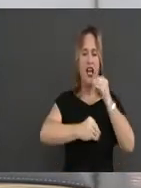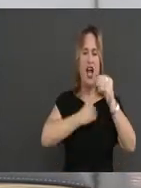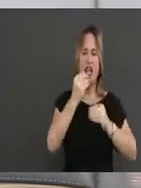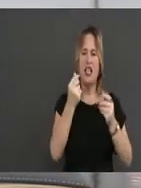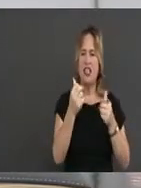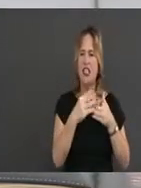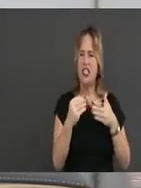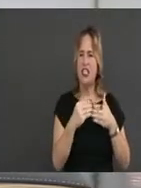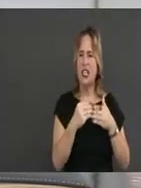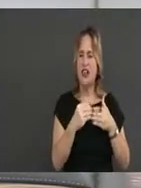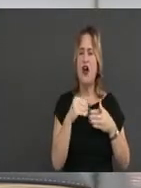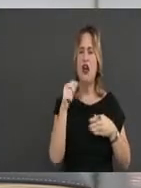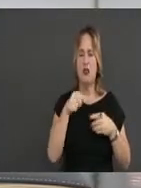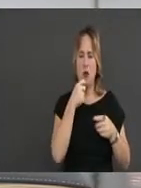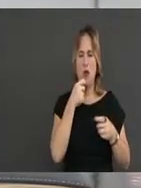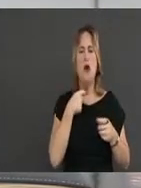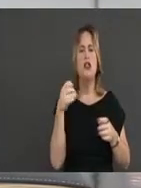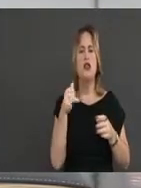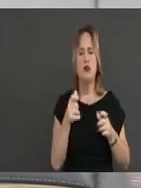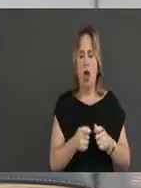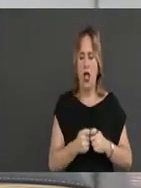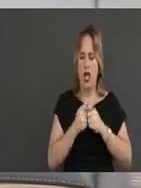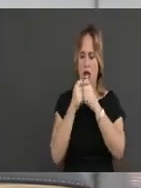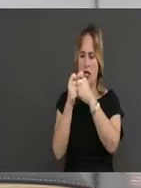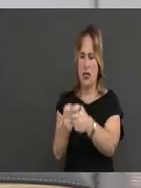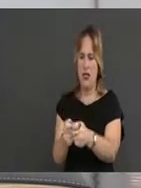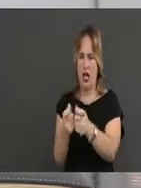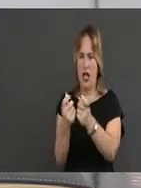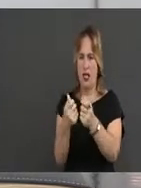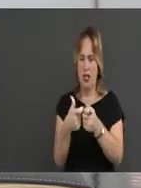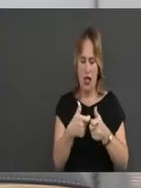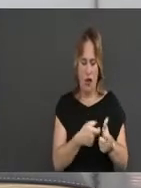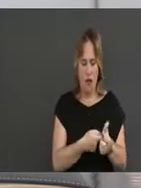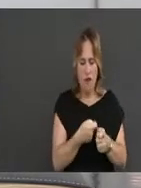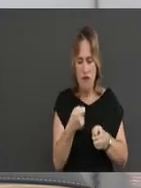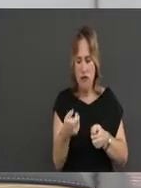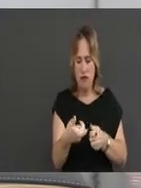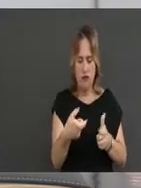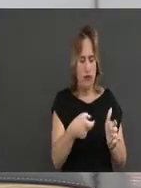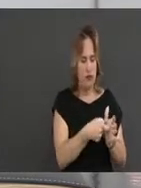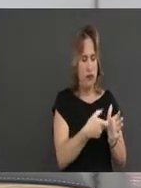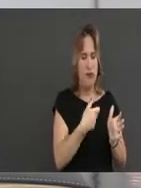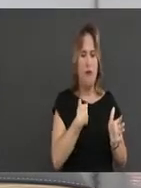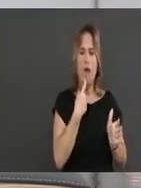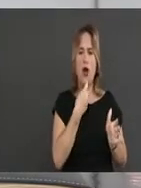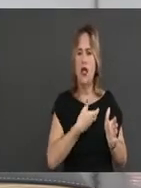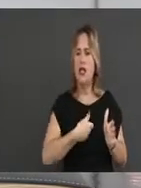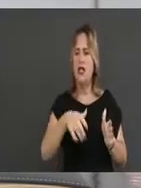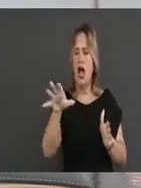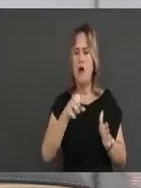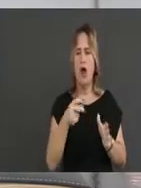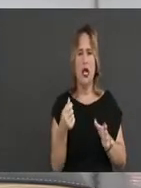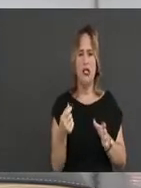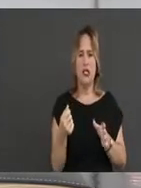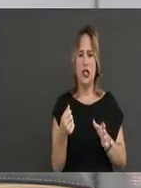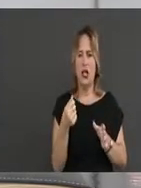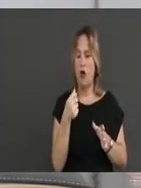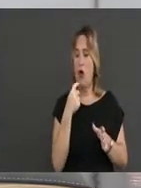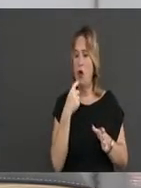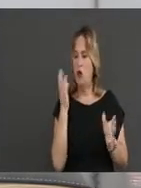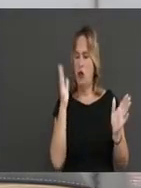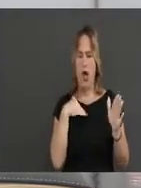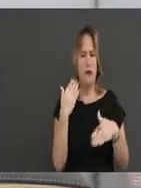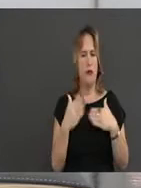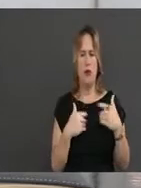habilitadas para hacer operaciones de entrega de efectivo a las tarjetas emitidas por nuestros bancos comerciales. No hay dificultad, es